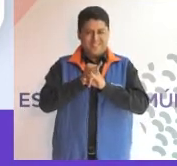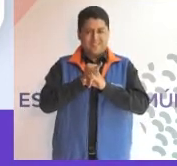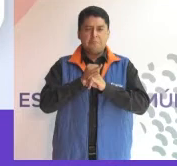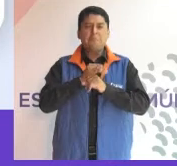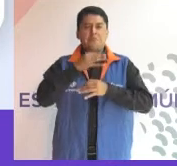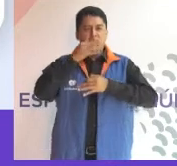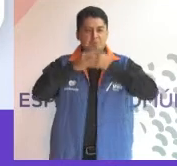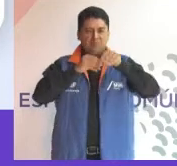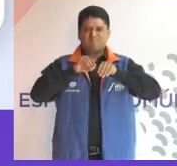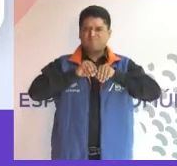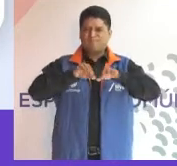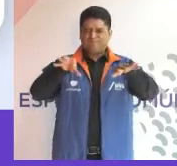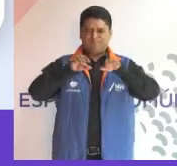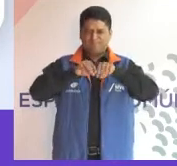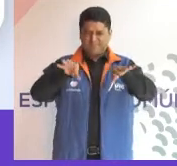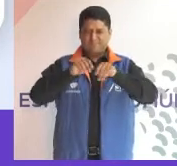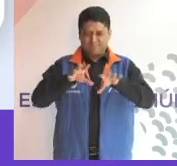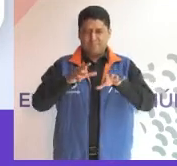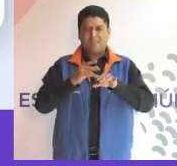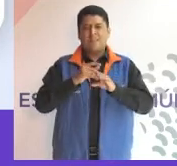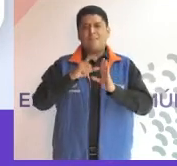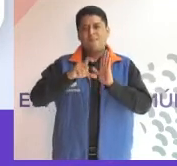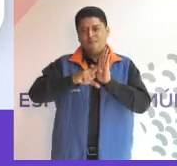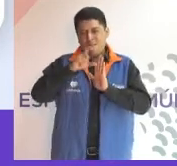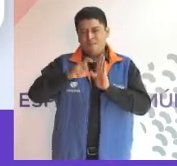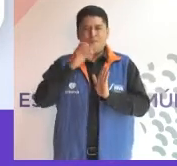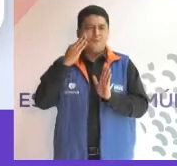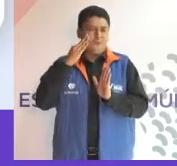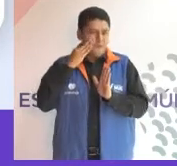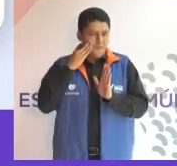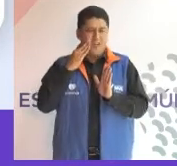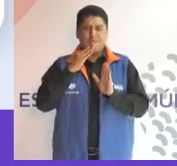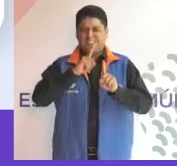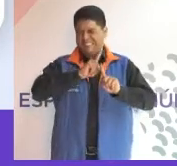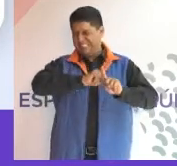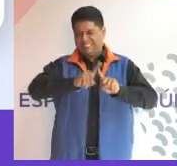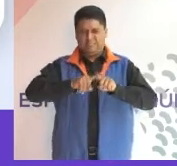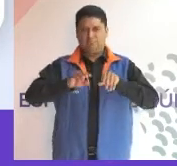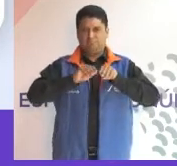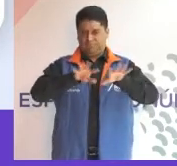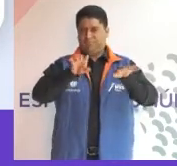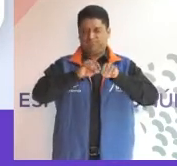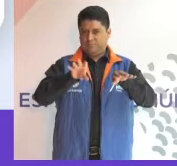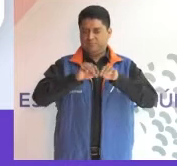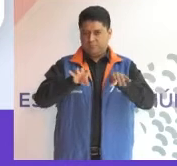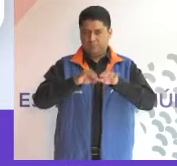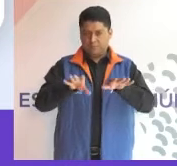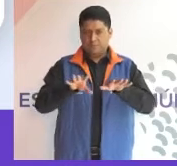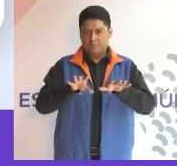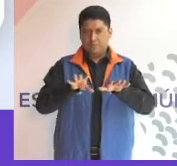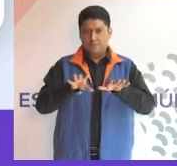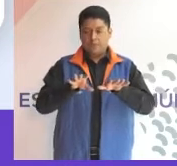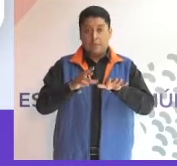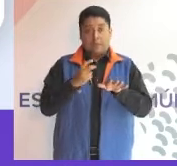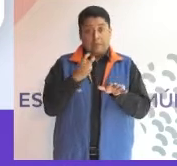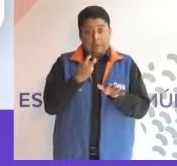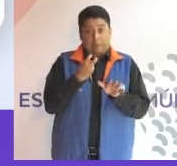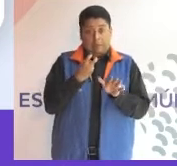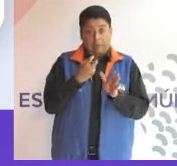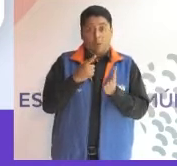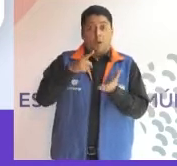redes, digamos, nosotros medimos esto, hablamos de capital cívico que logró diferenciarse lo